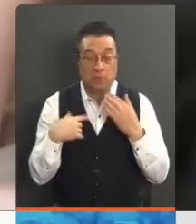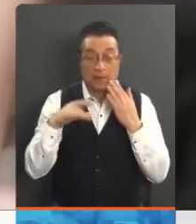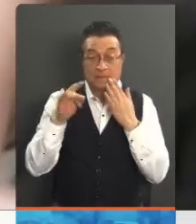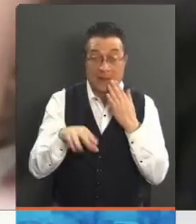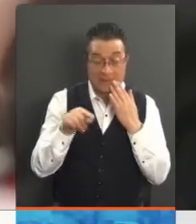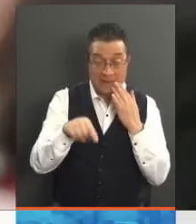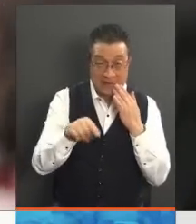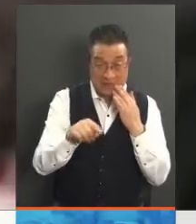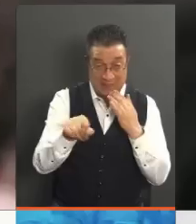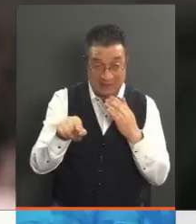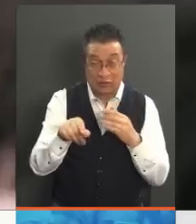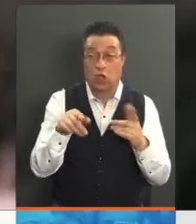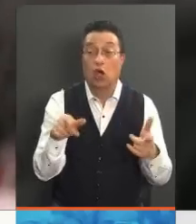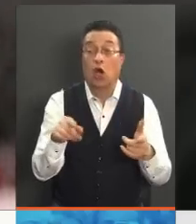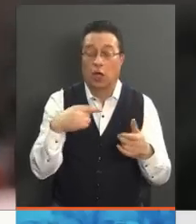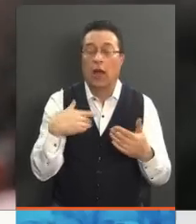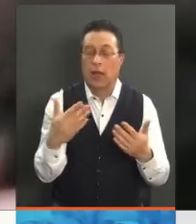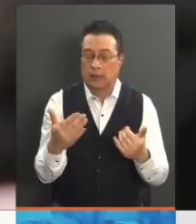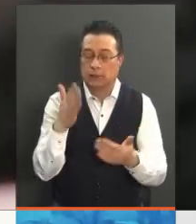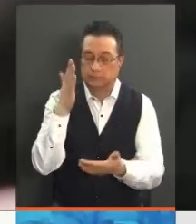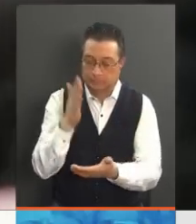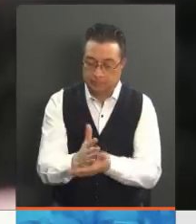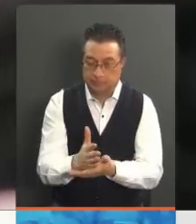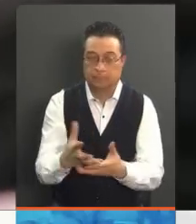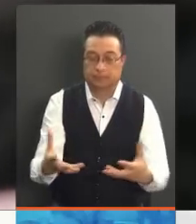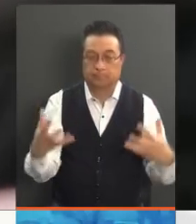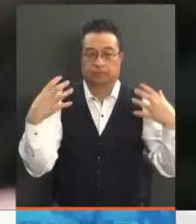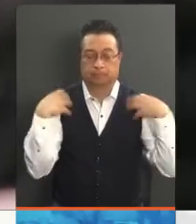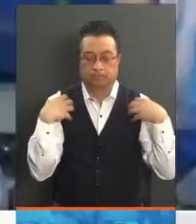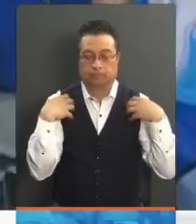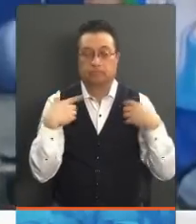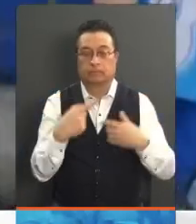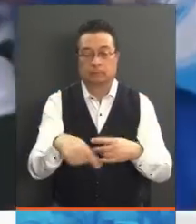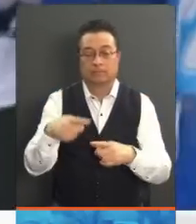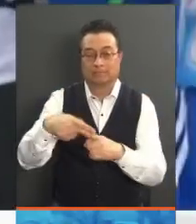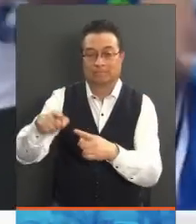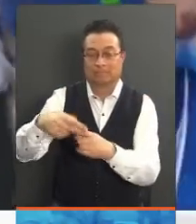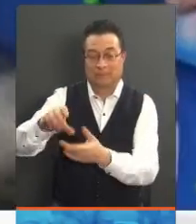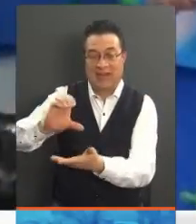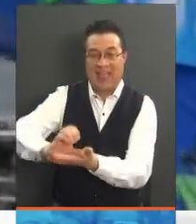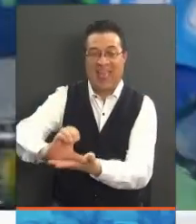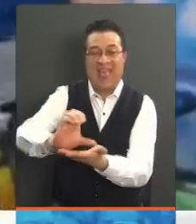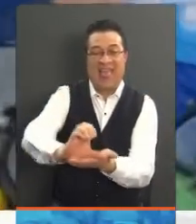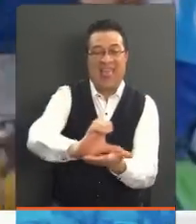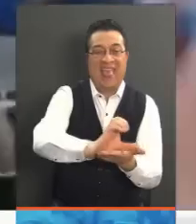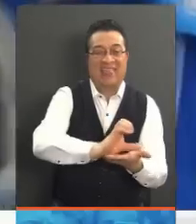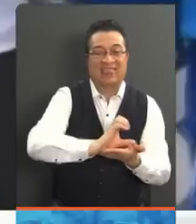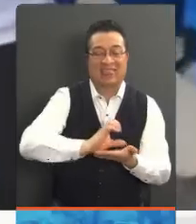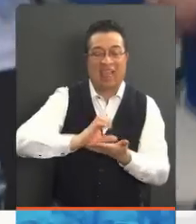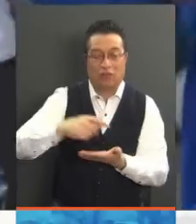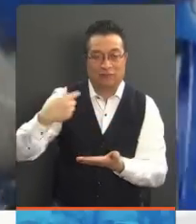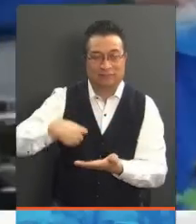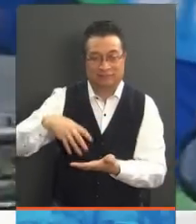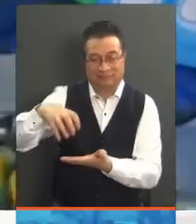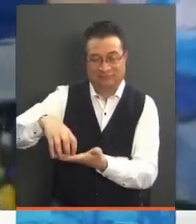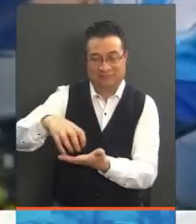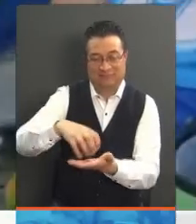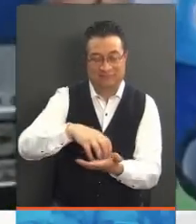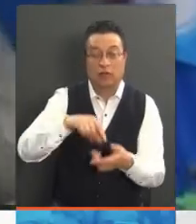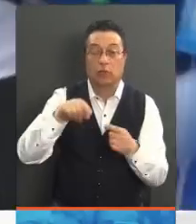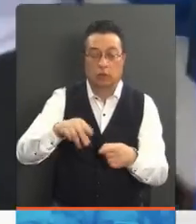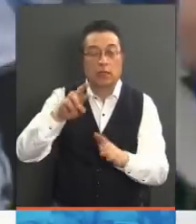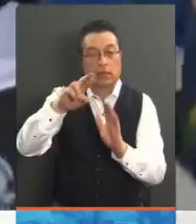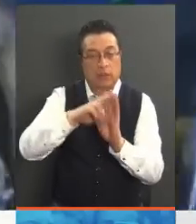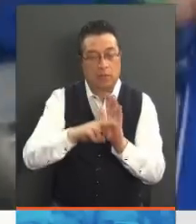esto necesariamente ahora queda en manos de los diferentes estados tomar decisiones respecto de las propias reglas que pudiesen tener.